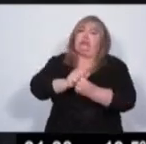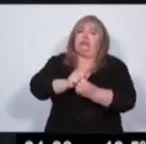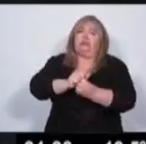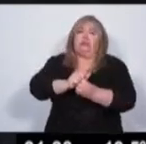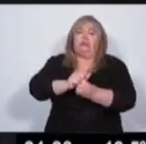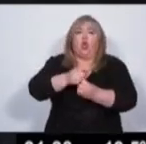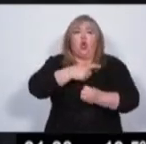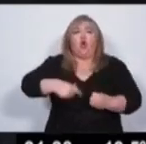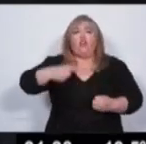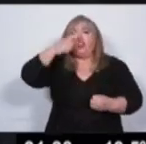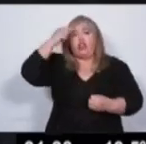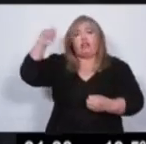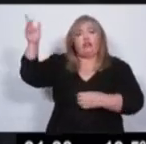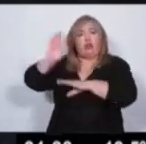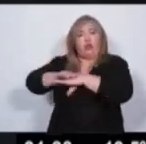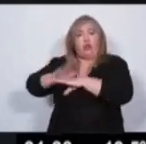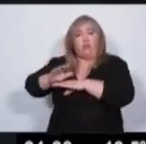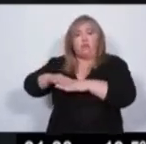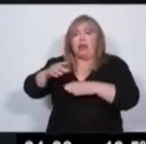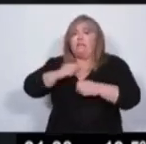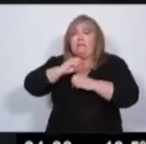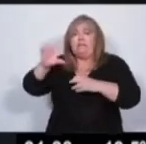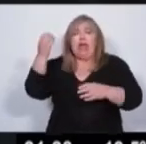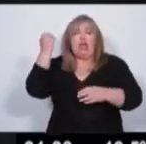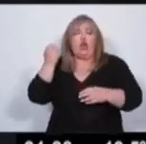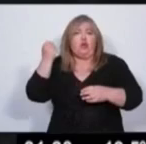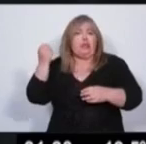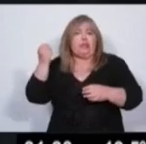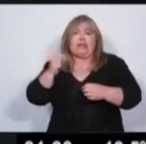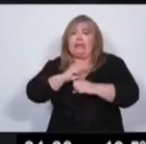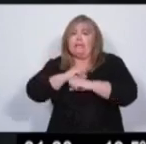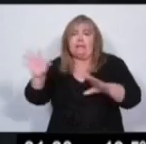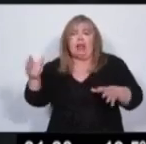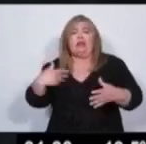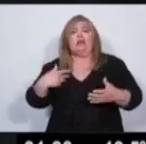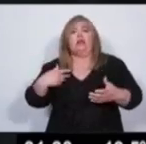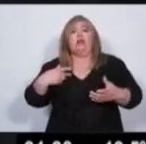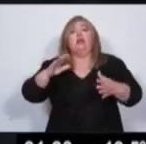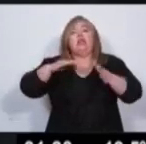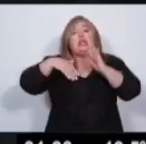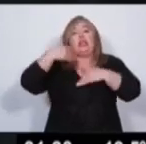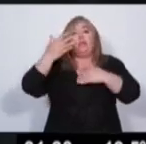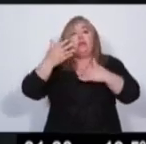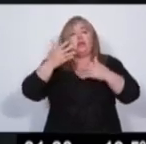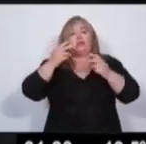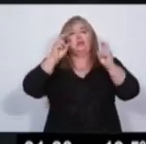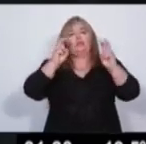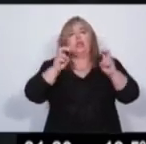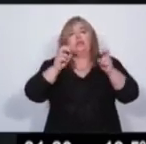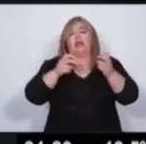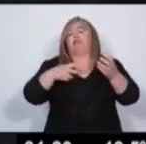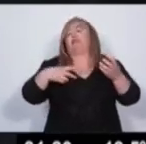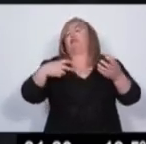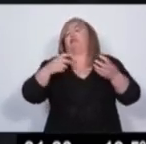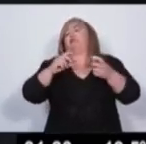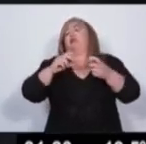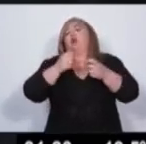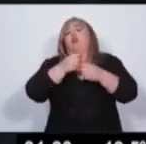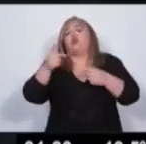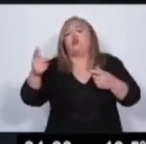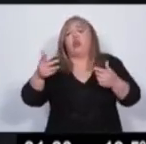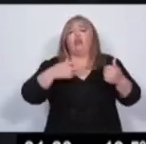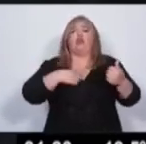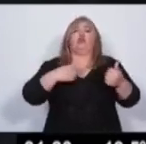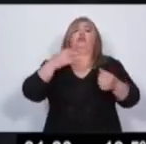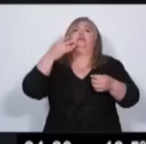praxis económica y con una paritaria nacional que distorsionó la escala salarial entre los directivos y los